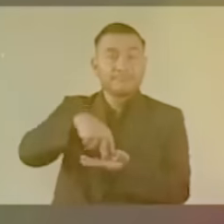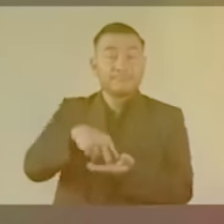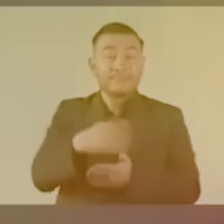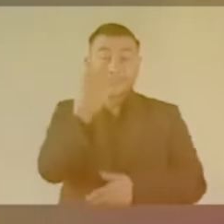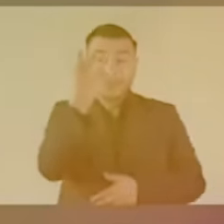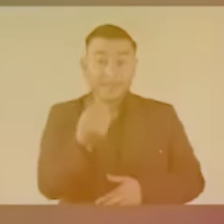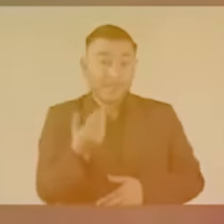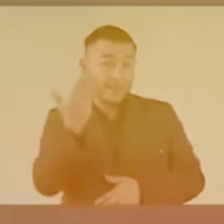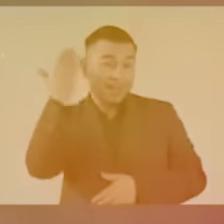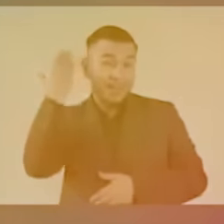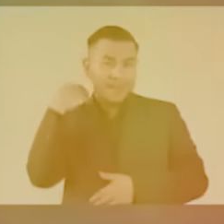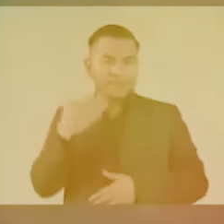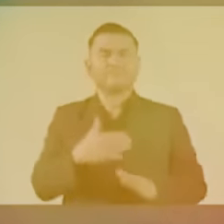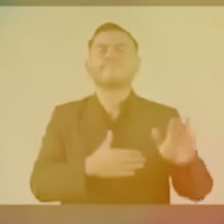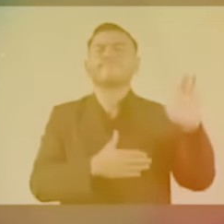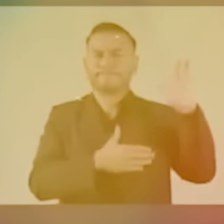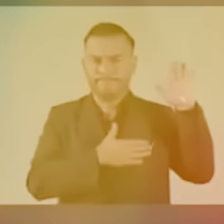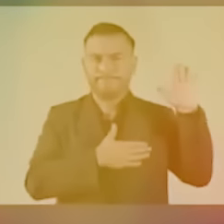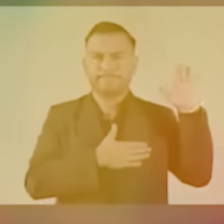Ese día